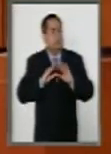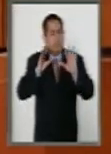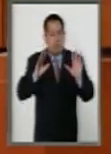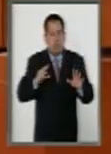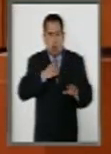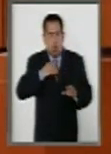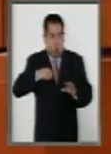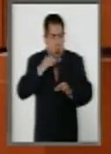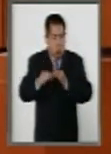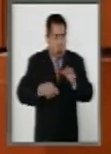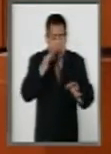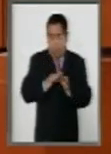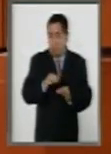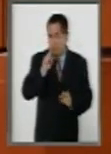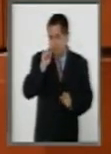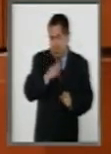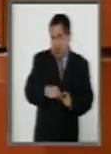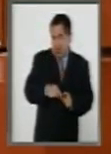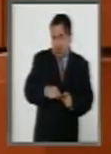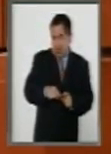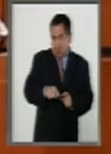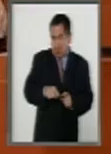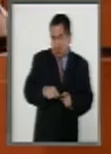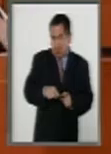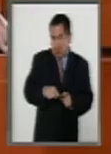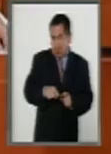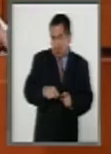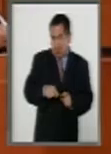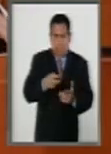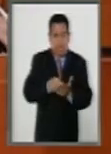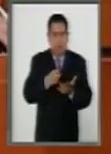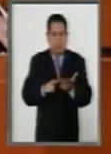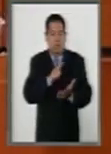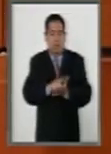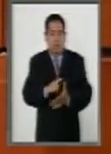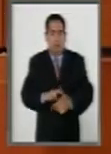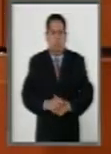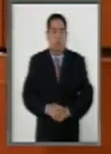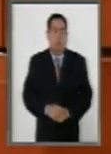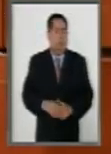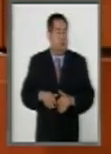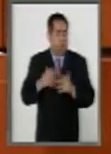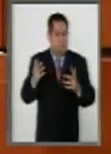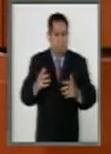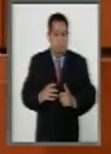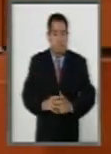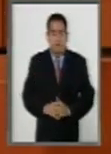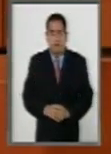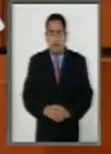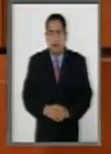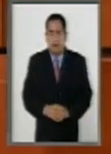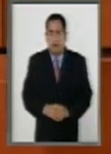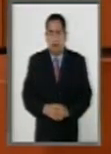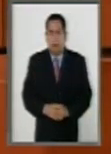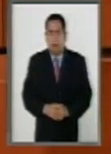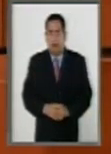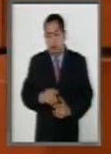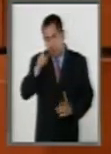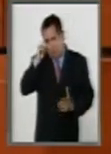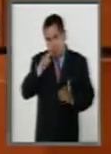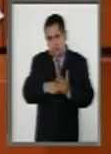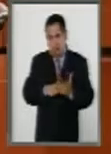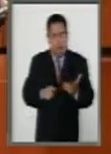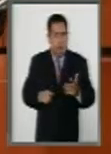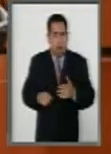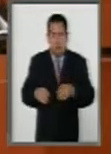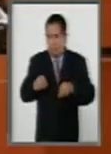las obligaciones establecidas en esta ley. Entonces, creo ha sido